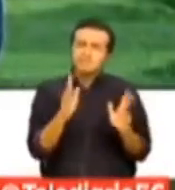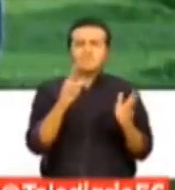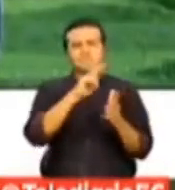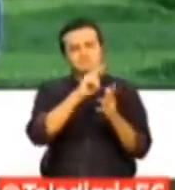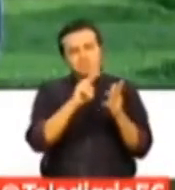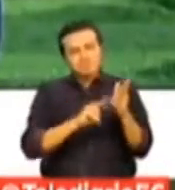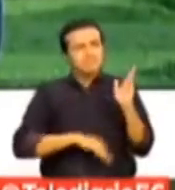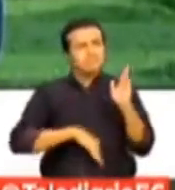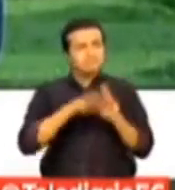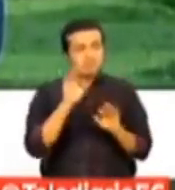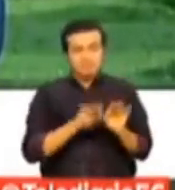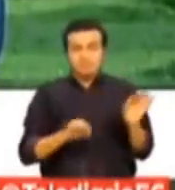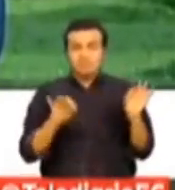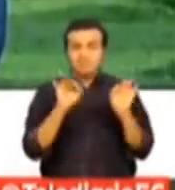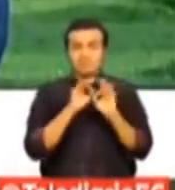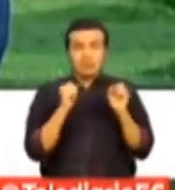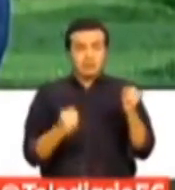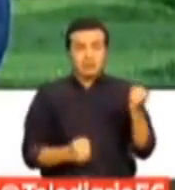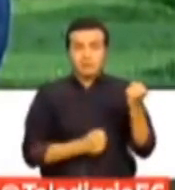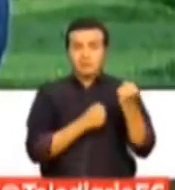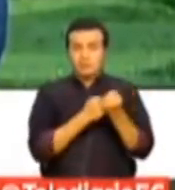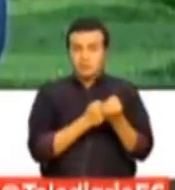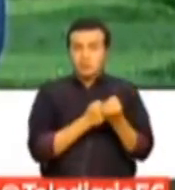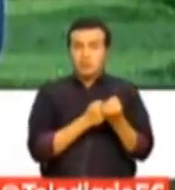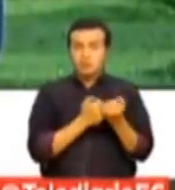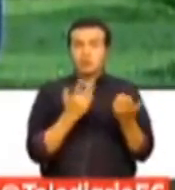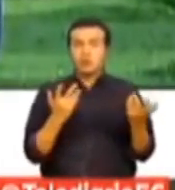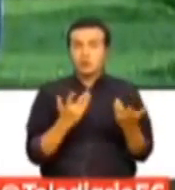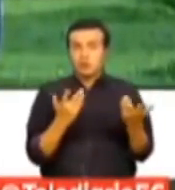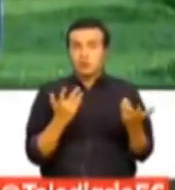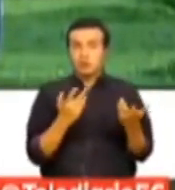la lectura principalmente, pero sobre todo apoyar a las